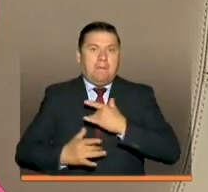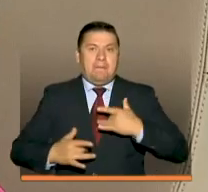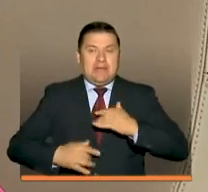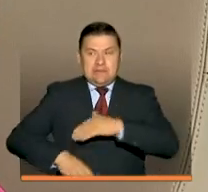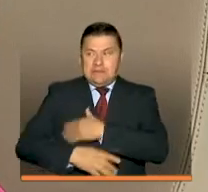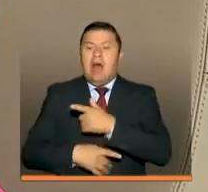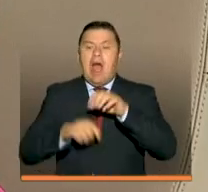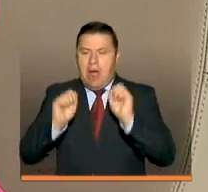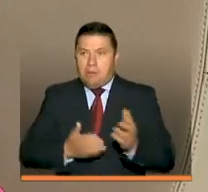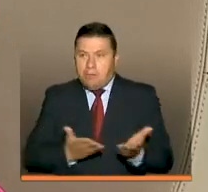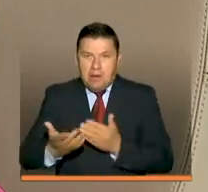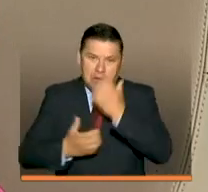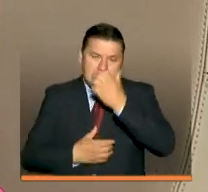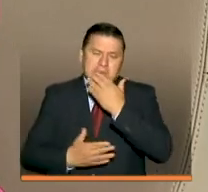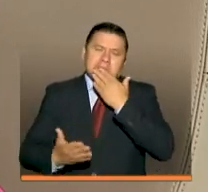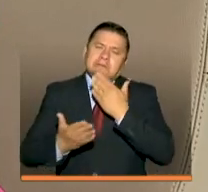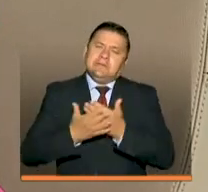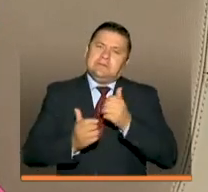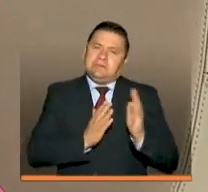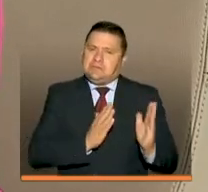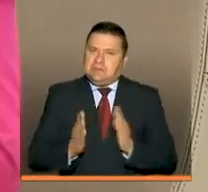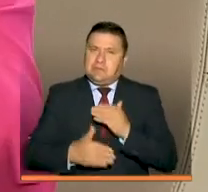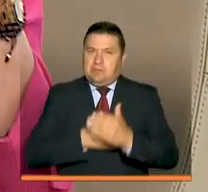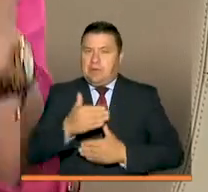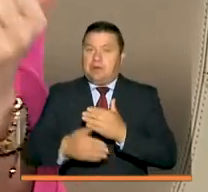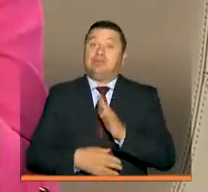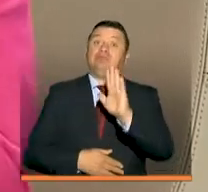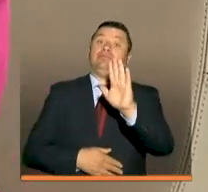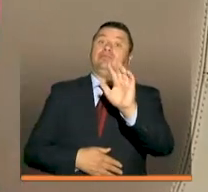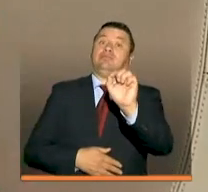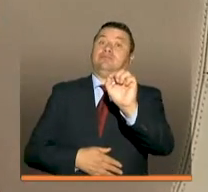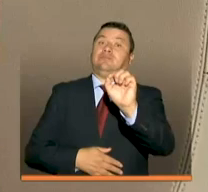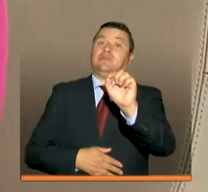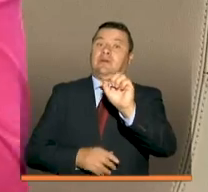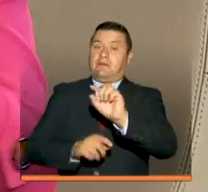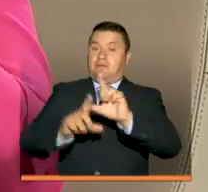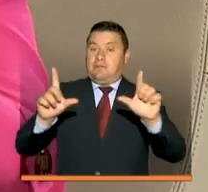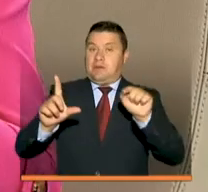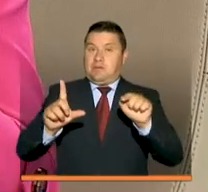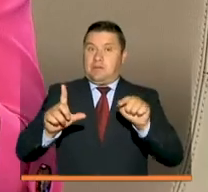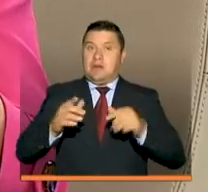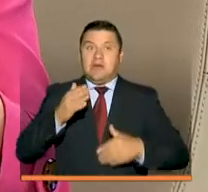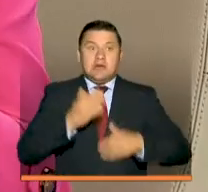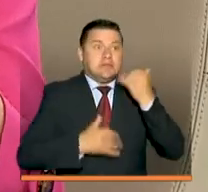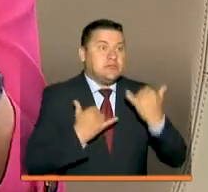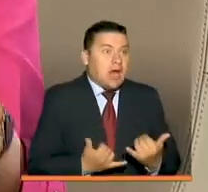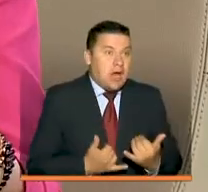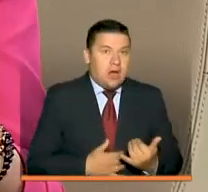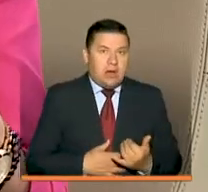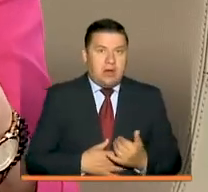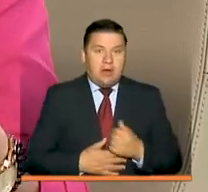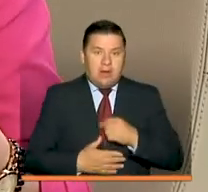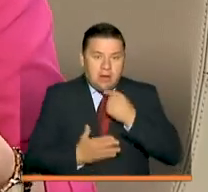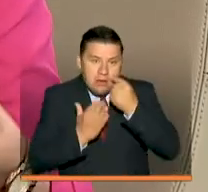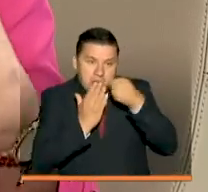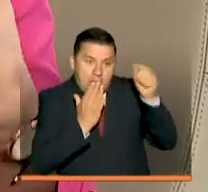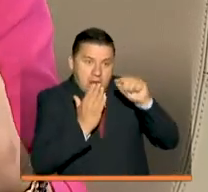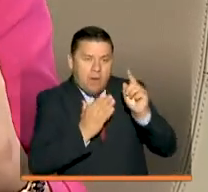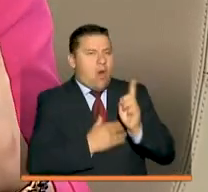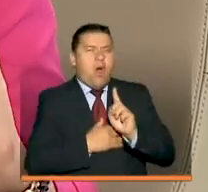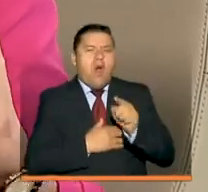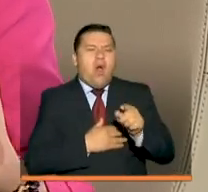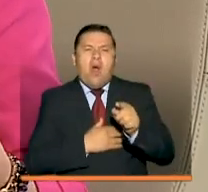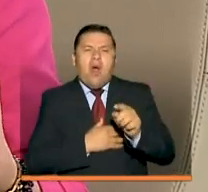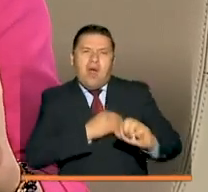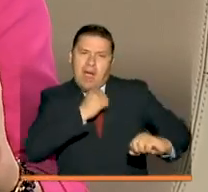Ministerio de Salud, así que les agradecemos y continuamos en este proceso. Este sistema que vieron no es para rankear ni para dar una nota, es un sistema de